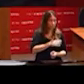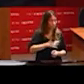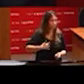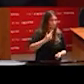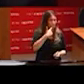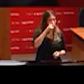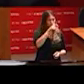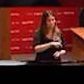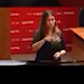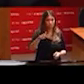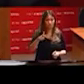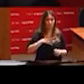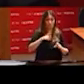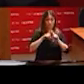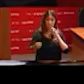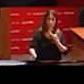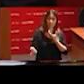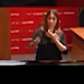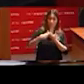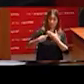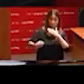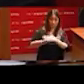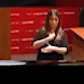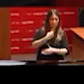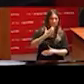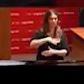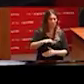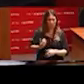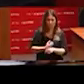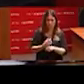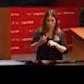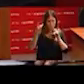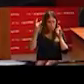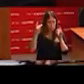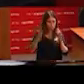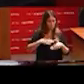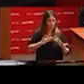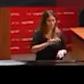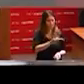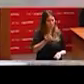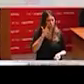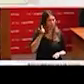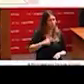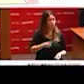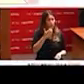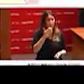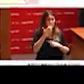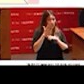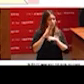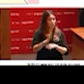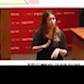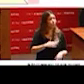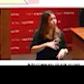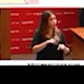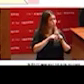personas que incorporamos a nuestra organización sean capaces de hacer el mismo trabajo que cualquiera de nuestros profesionales tenis un ejemplo de lo que es nuestra